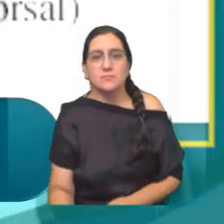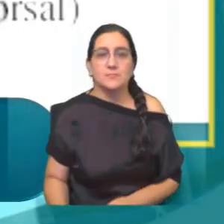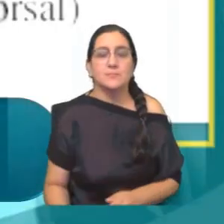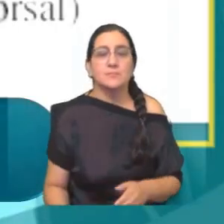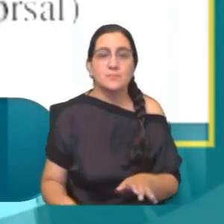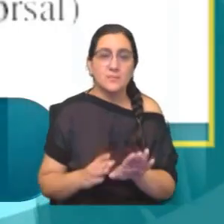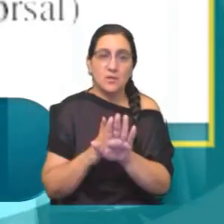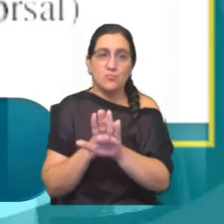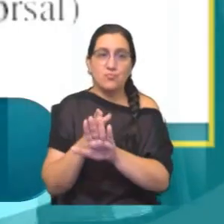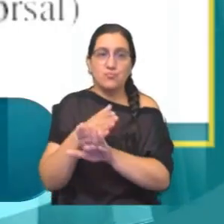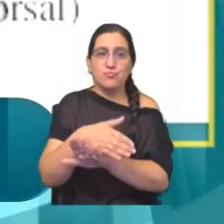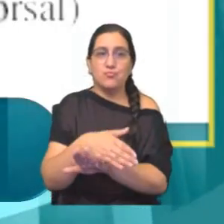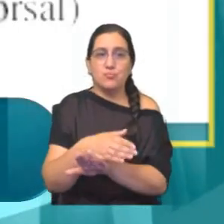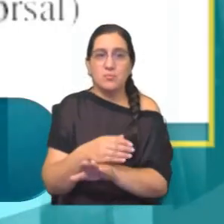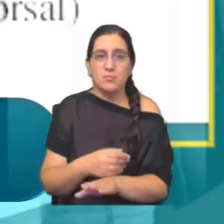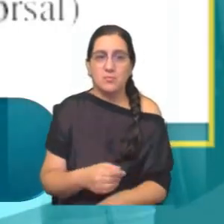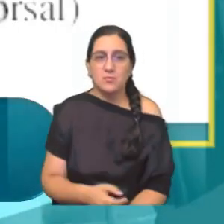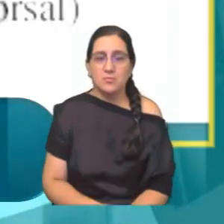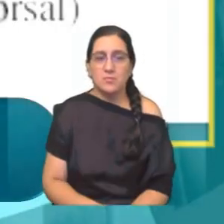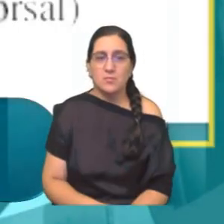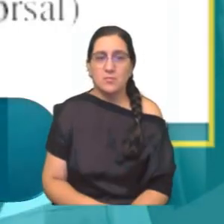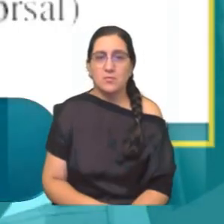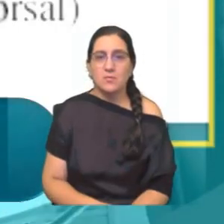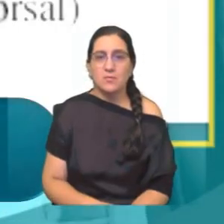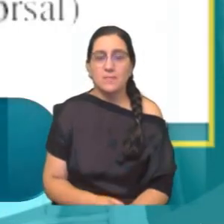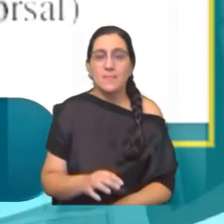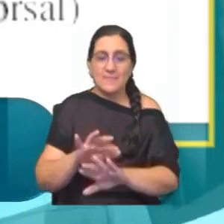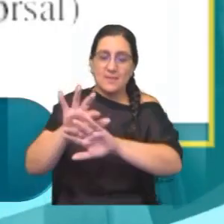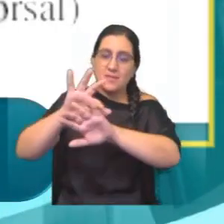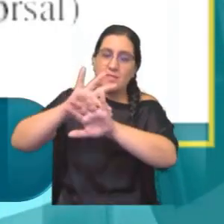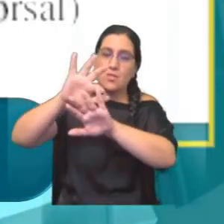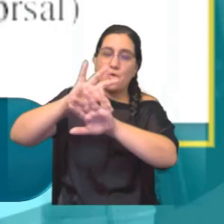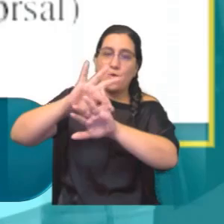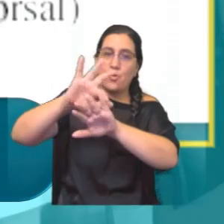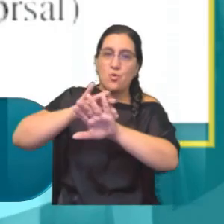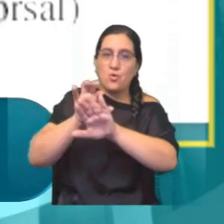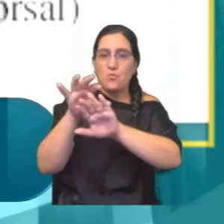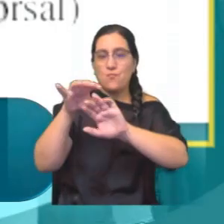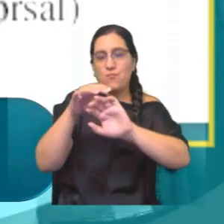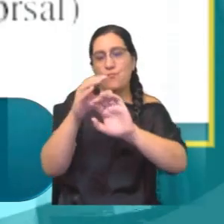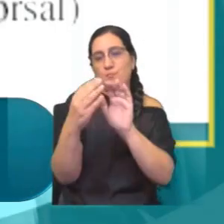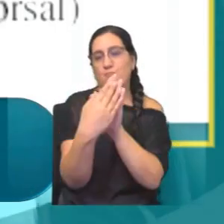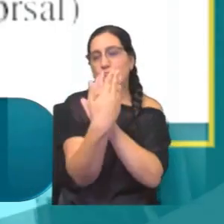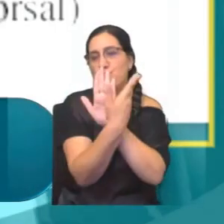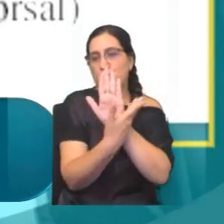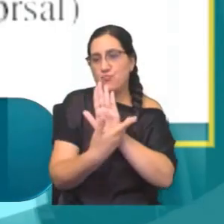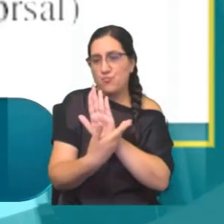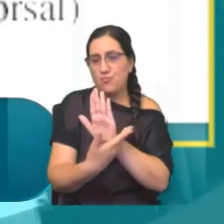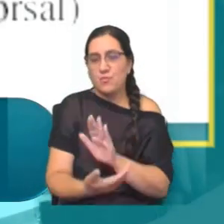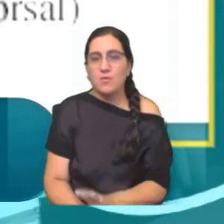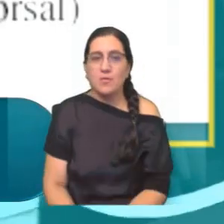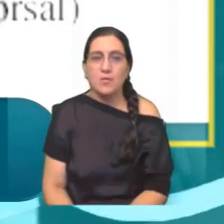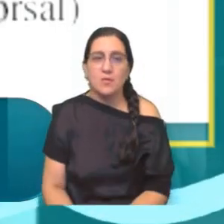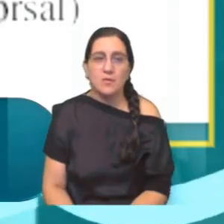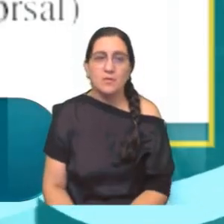si estás con la mano así, sería hacia afuera, si estás con la mano así, sería hacia adentro, ¿verdad? Claro. Porque esto es lo que denominamos en fisioterapia posición anatómica para describir cuadros.